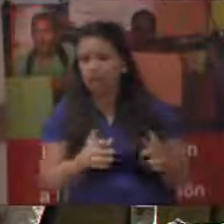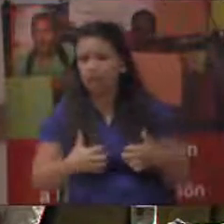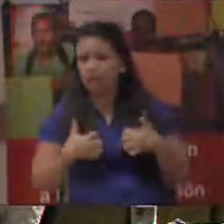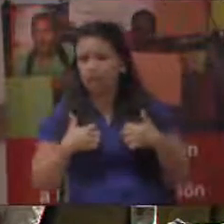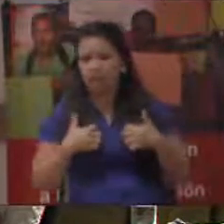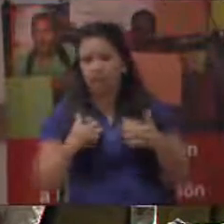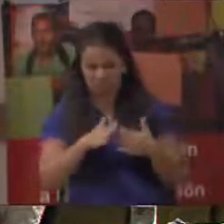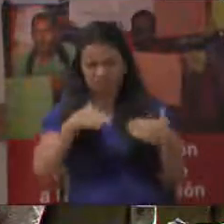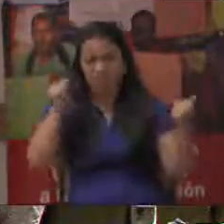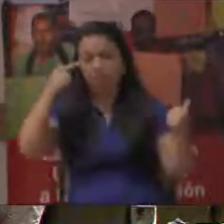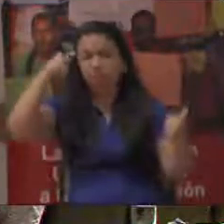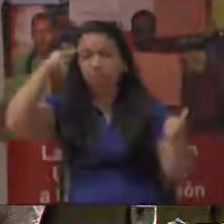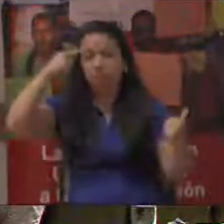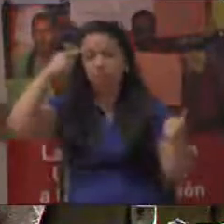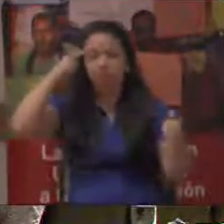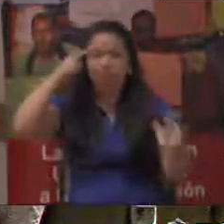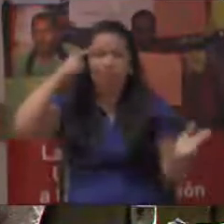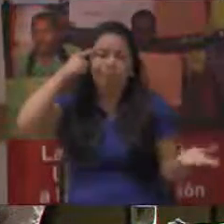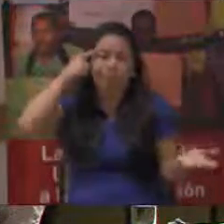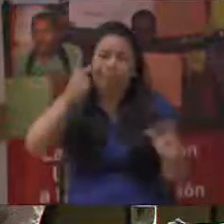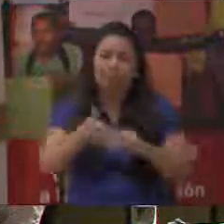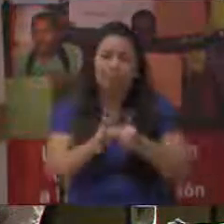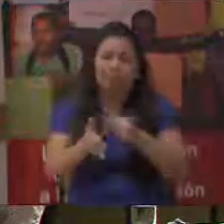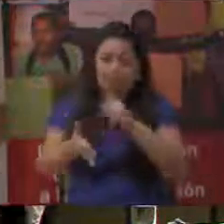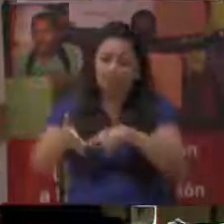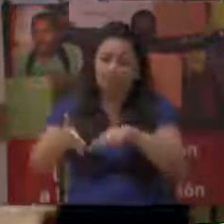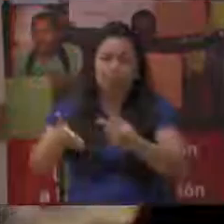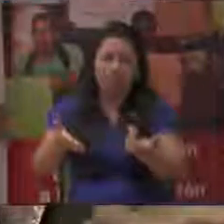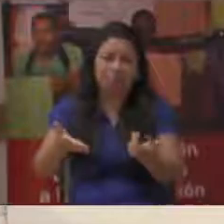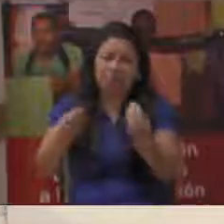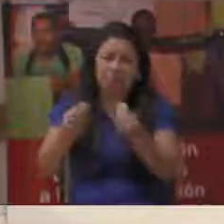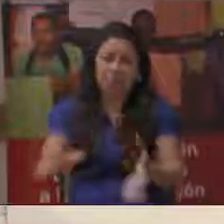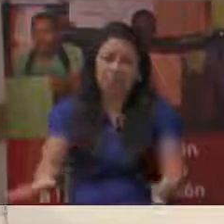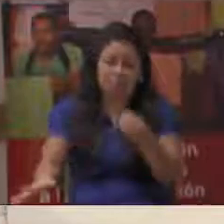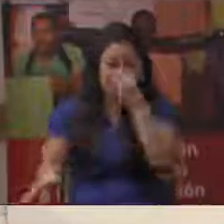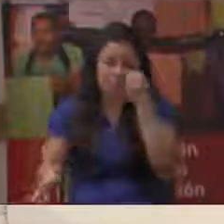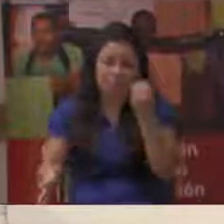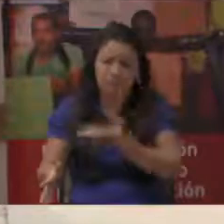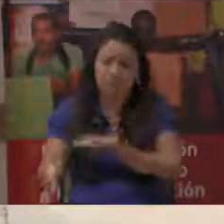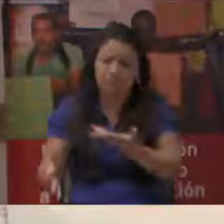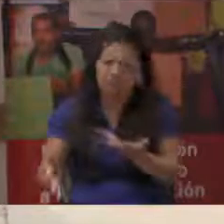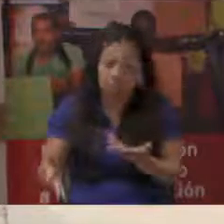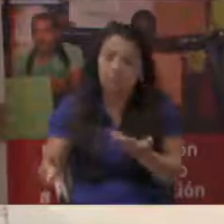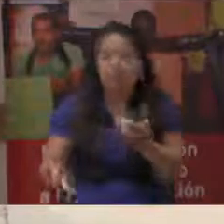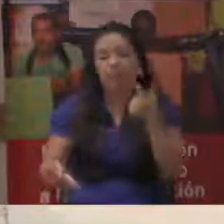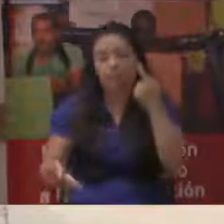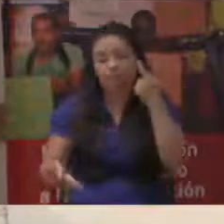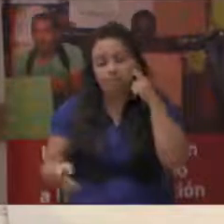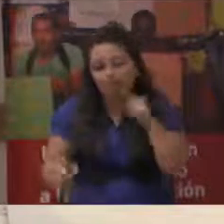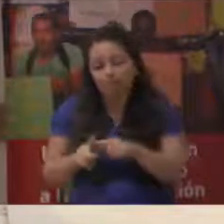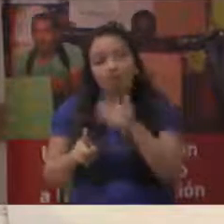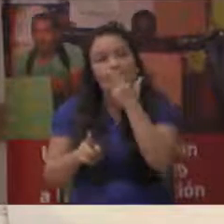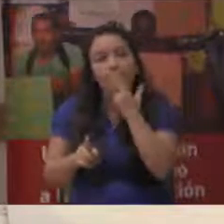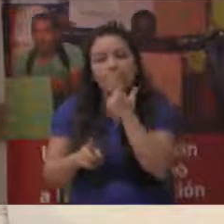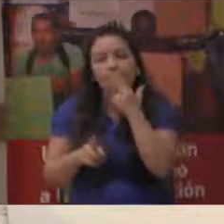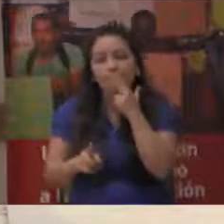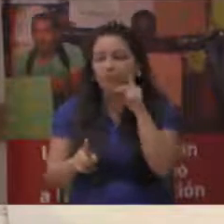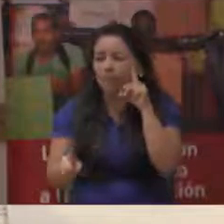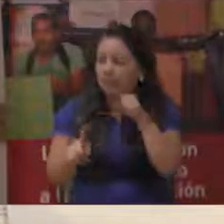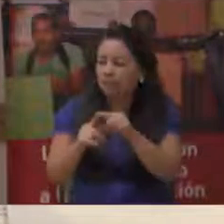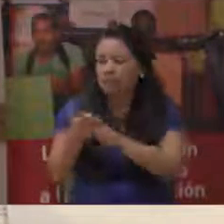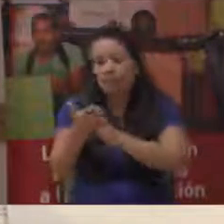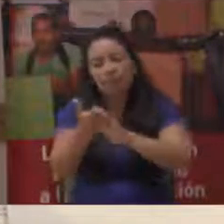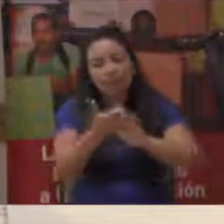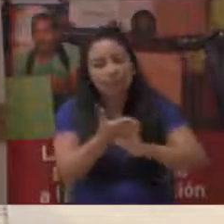la venganza, y en ese marco lo que tenemos como compromiso es buscar una solución, por ejemplo,